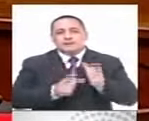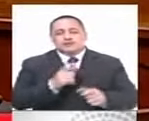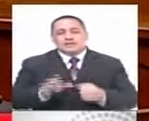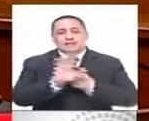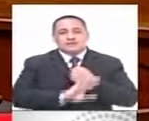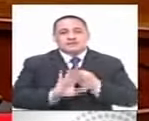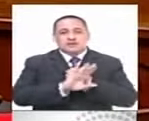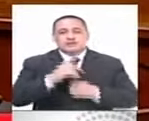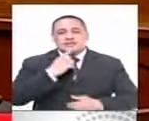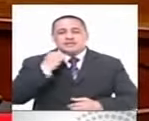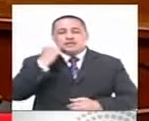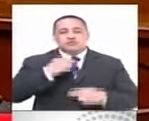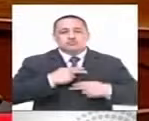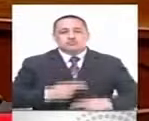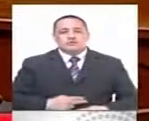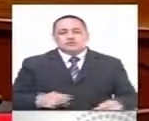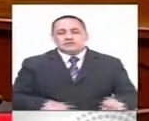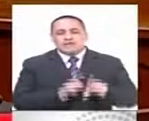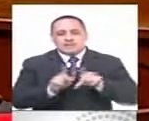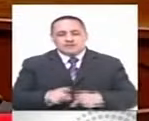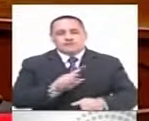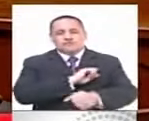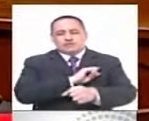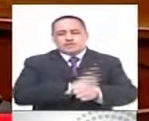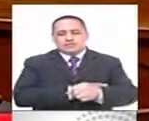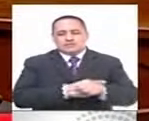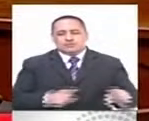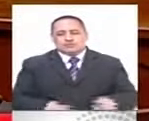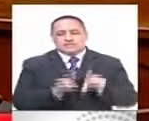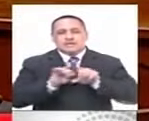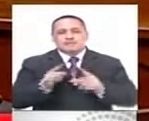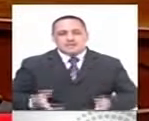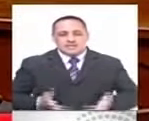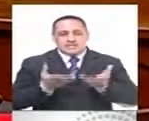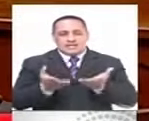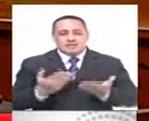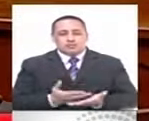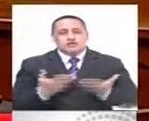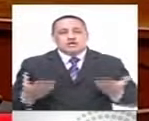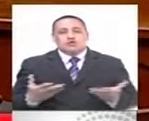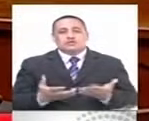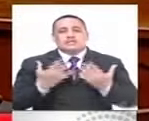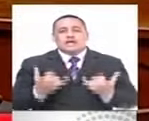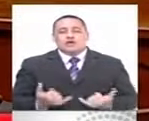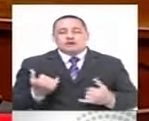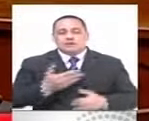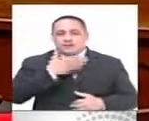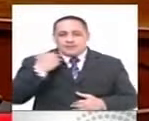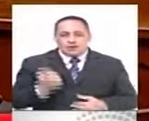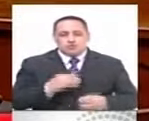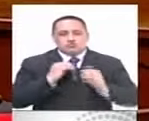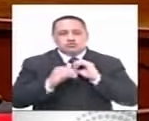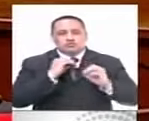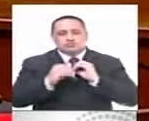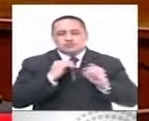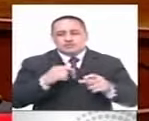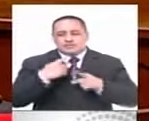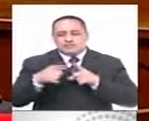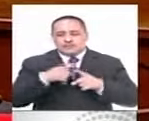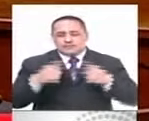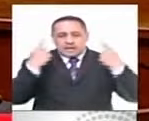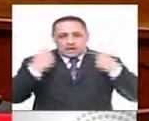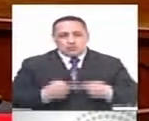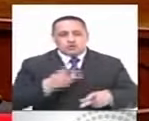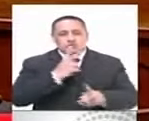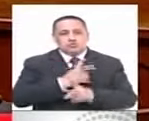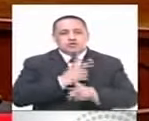de derechos humanos, fortaleceremos y dotaremos de recursos para una adecuada implementación de las medidas de